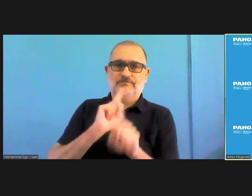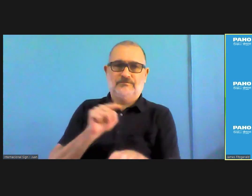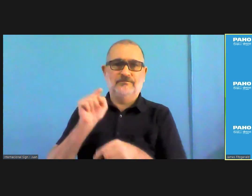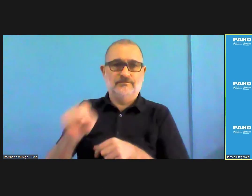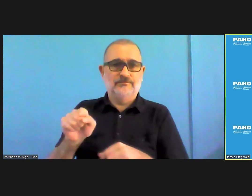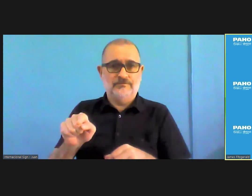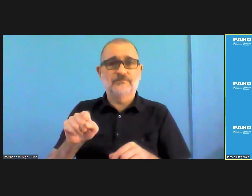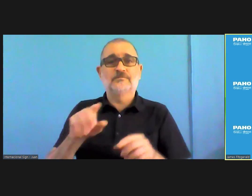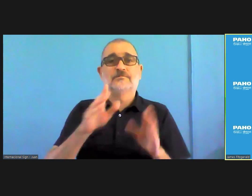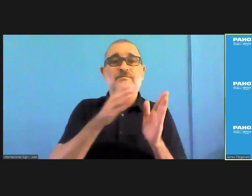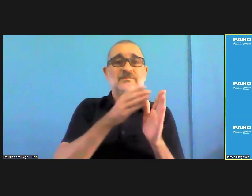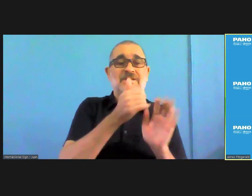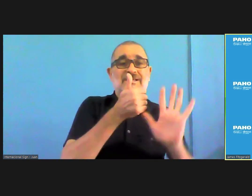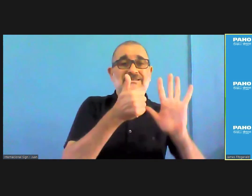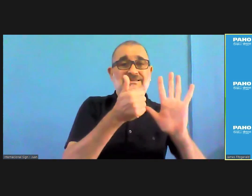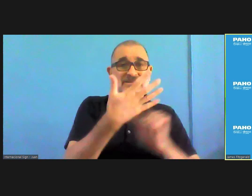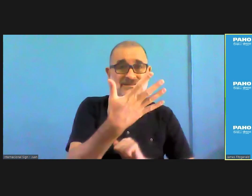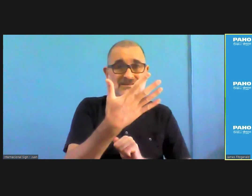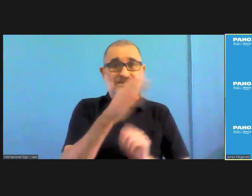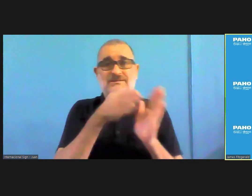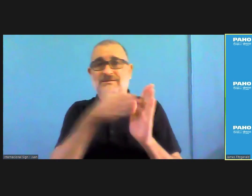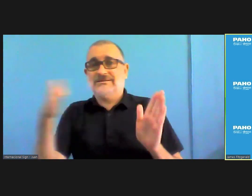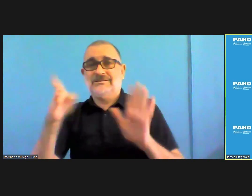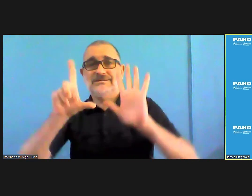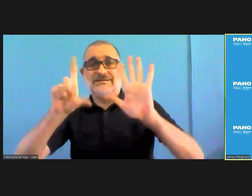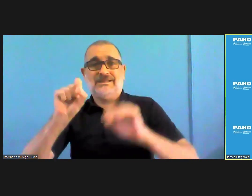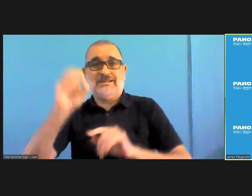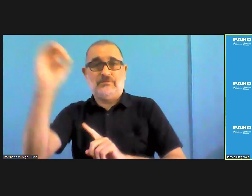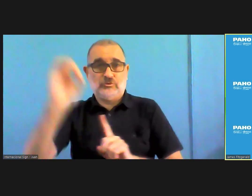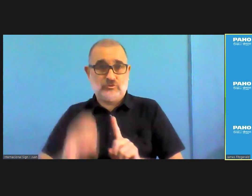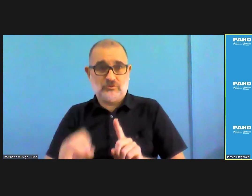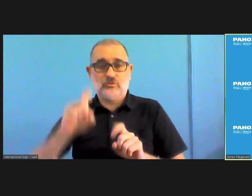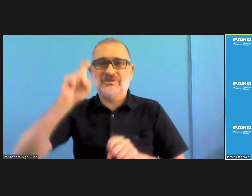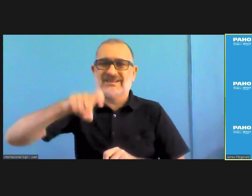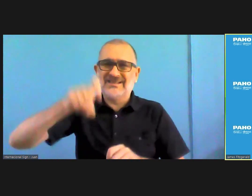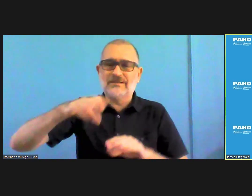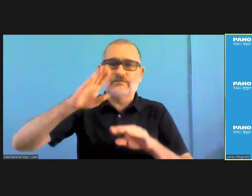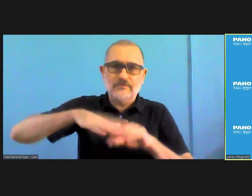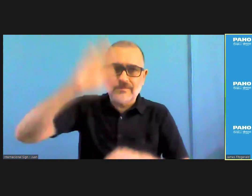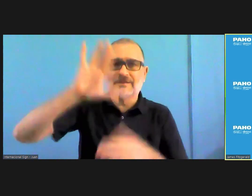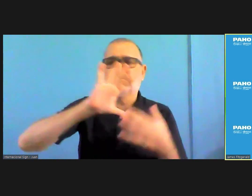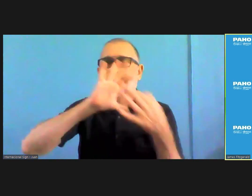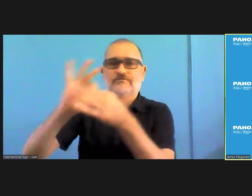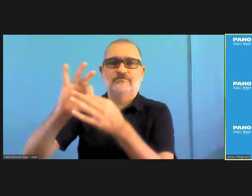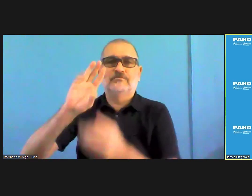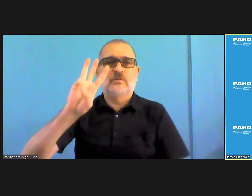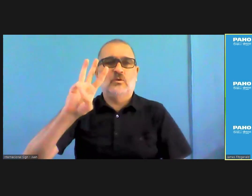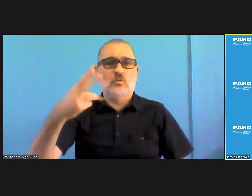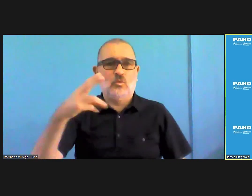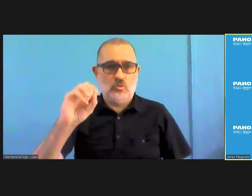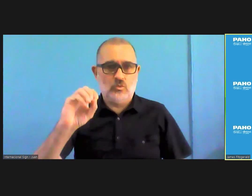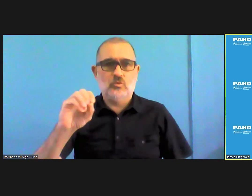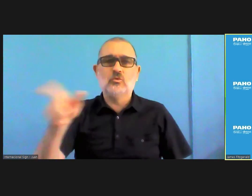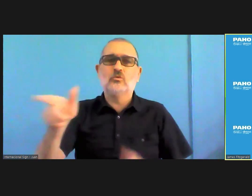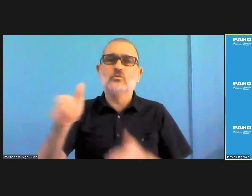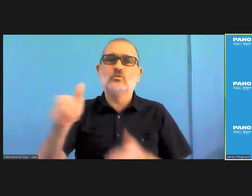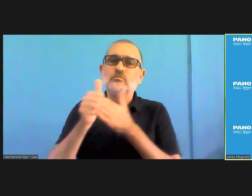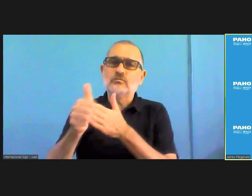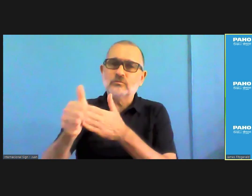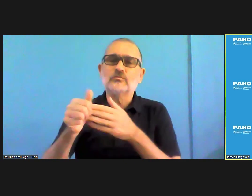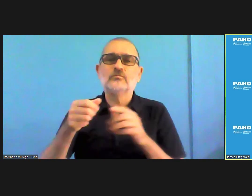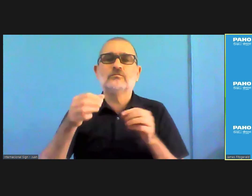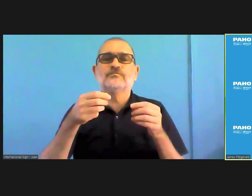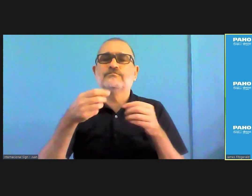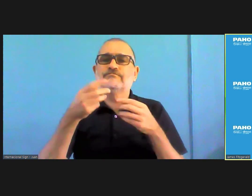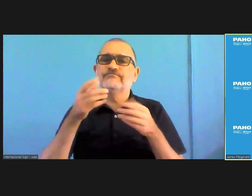OMS. La segunda línea de acción se refiere realmente al tema claro del liderazgo, dirección y gobernanza, pero no